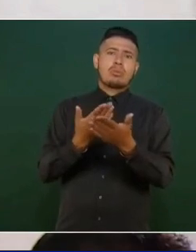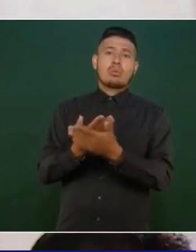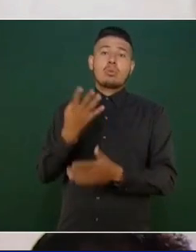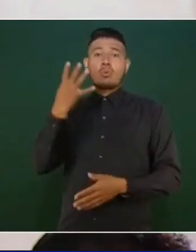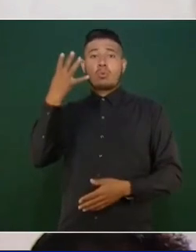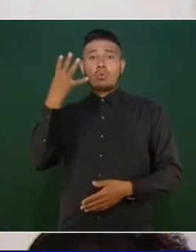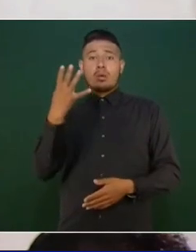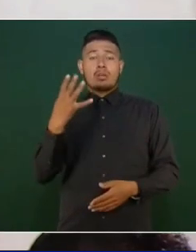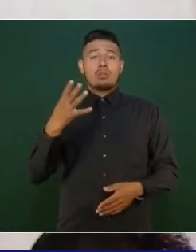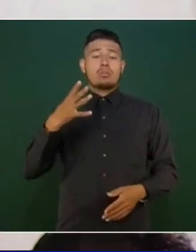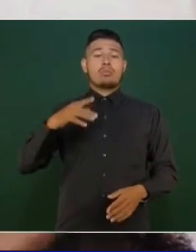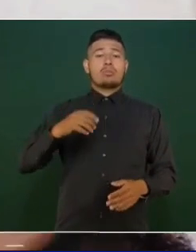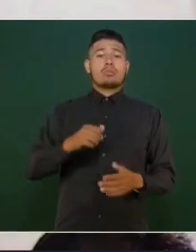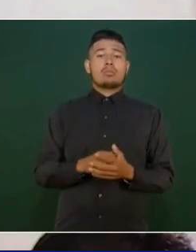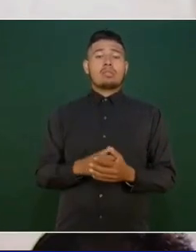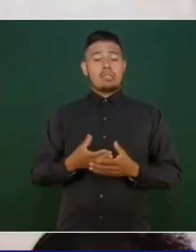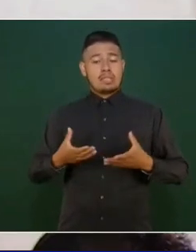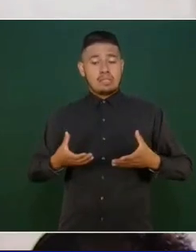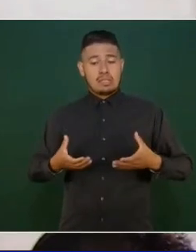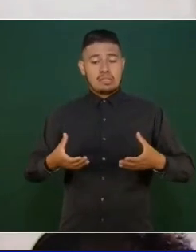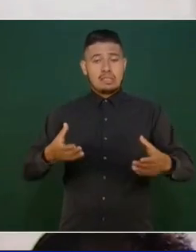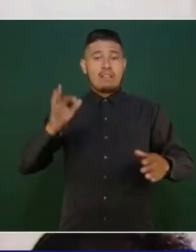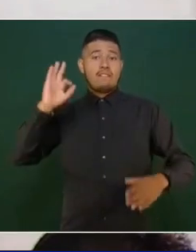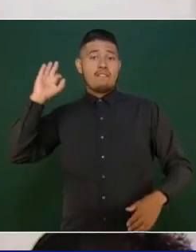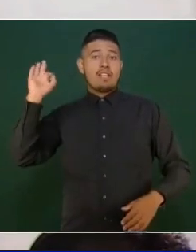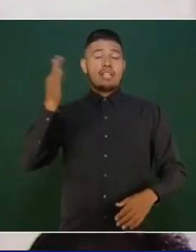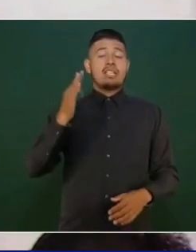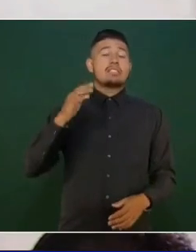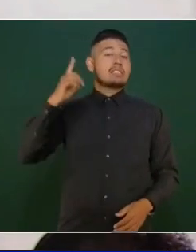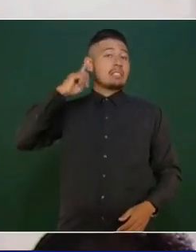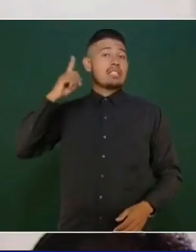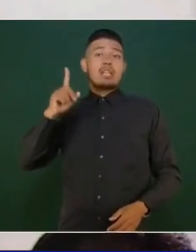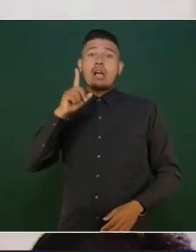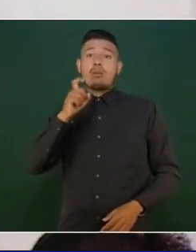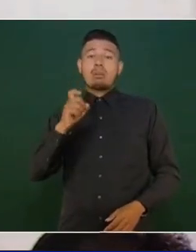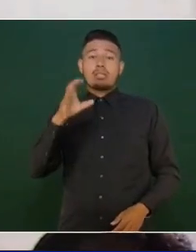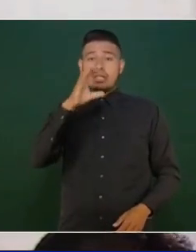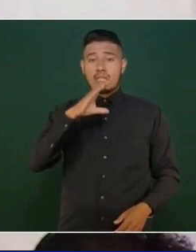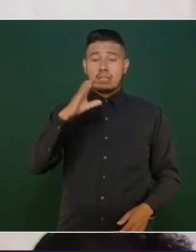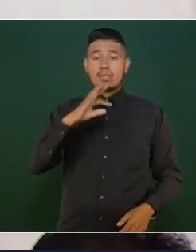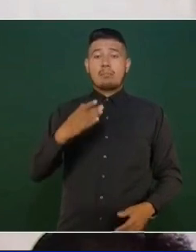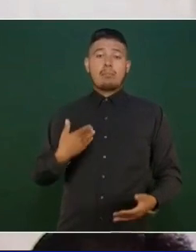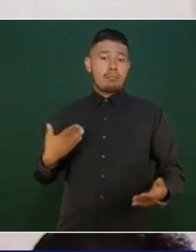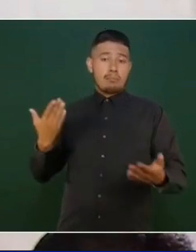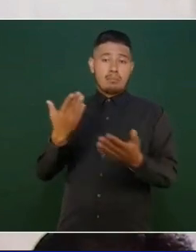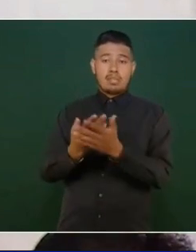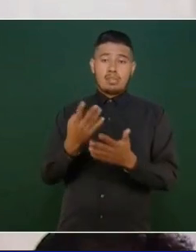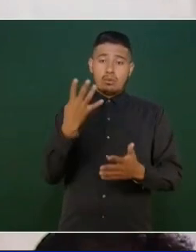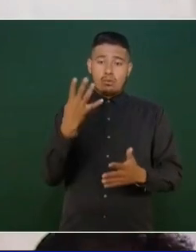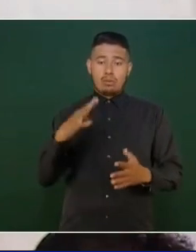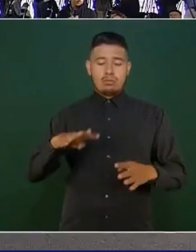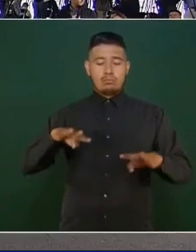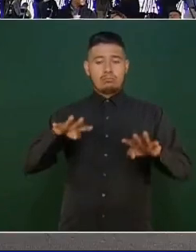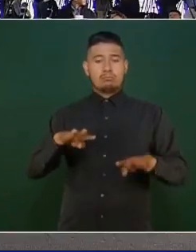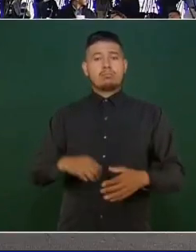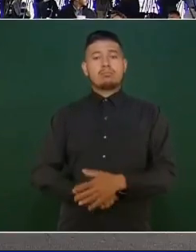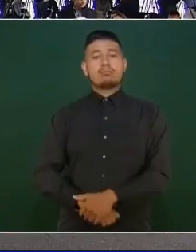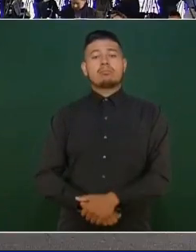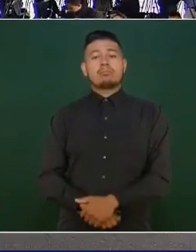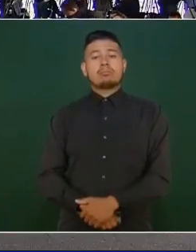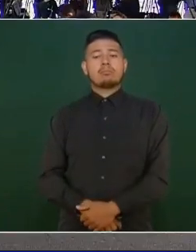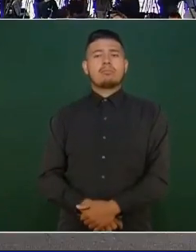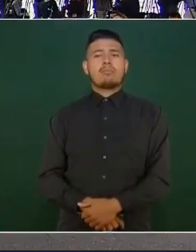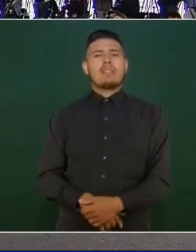4 carriles el tramo carretero federal Zacatecas-Aguascalientes. Esas serían mis preguntas de manera puntual, presidente.